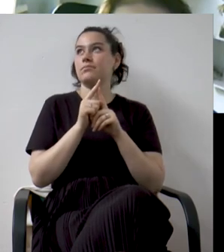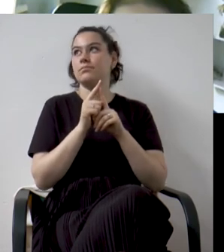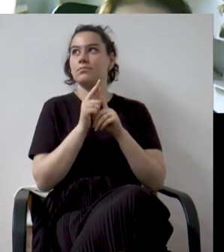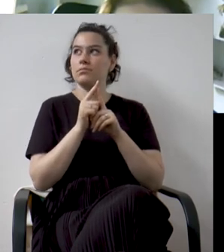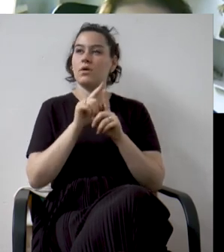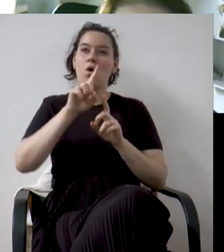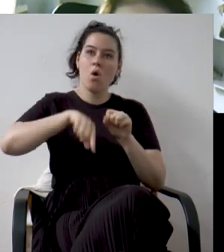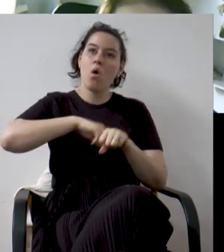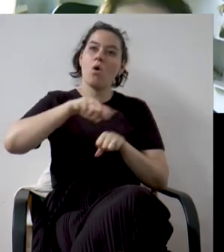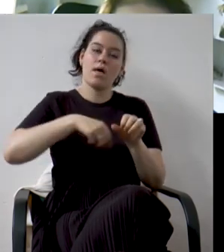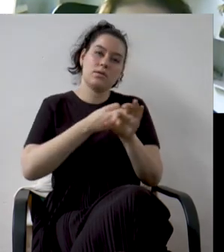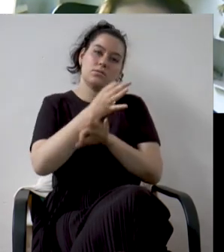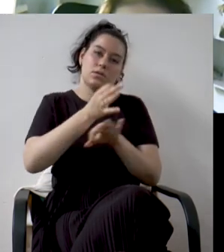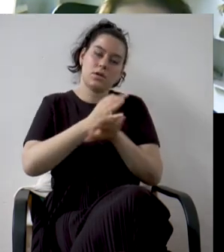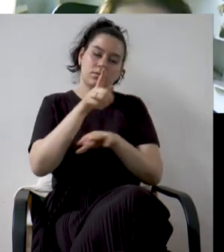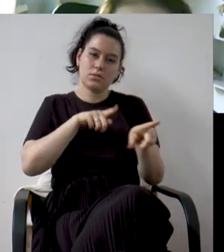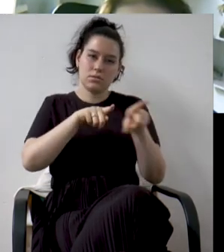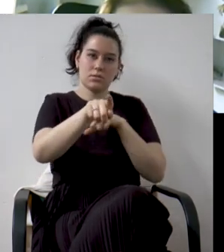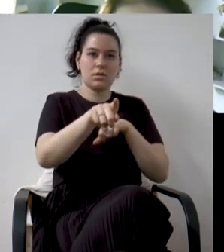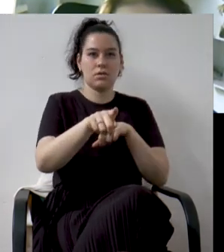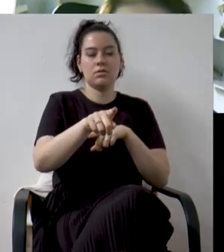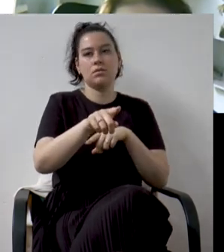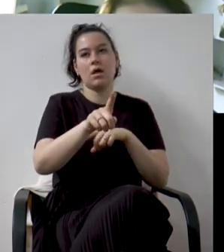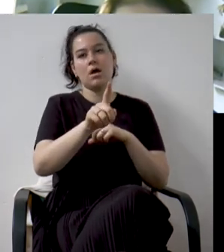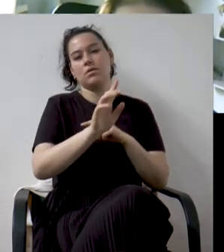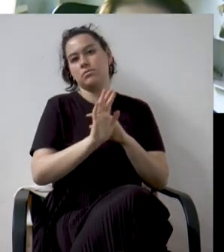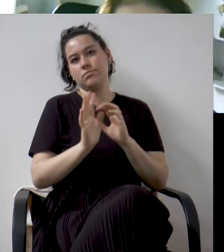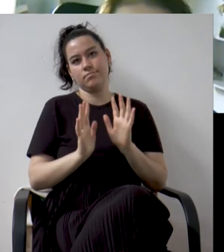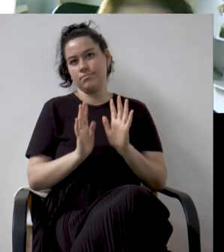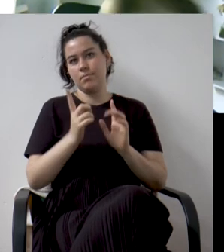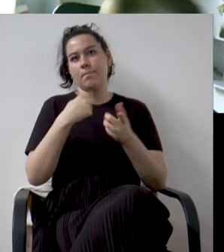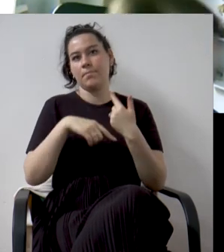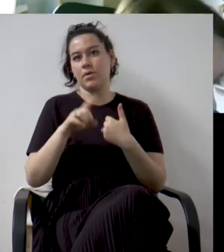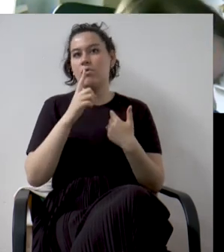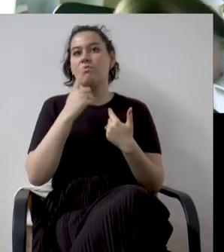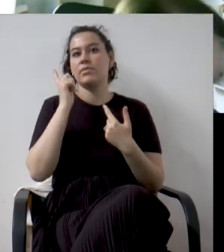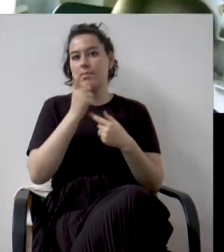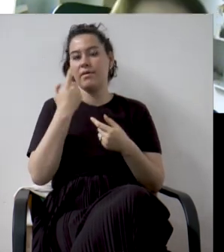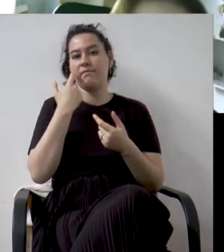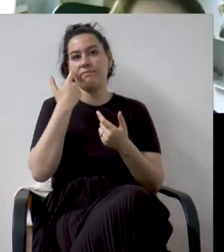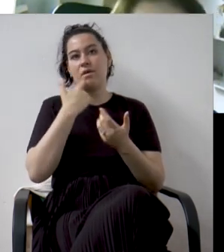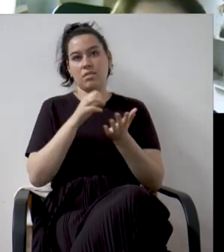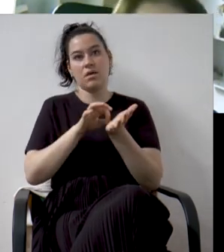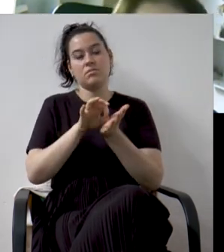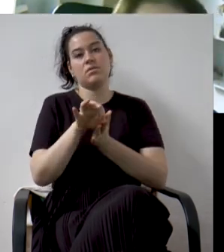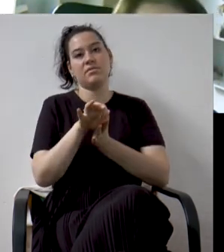horas de enseñanza directa vinculada a determinados cargos, pero que los servicios han marcado mucho eso,